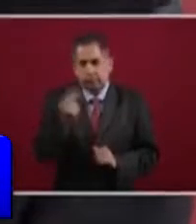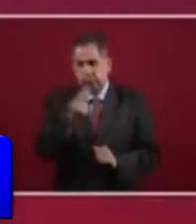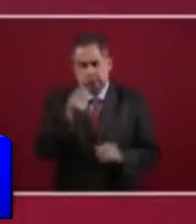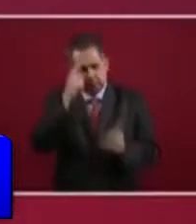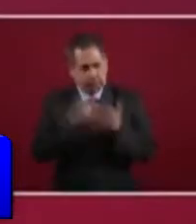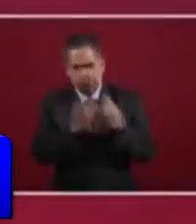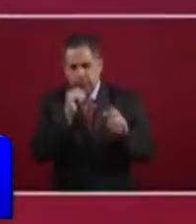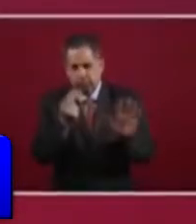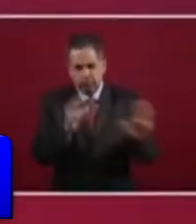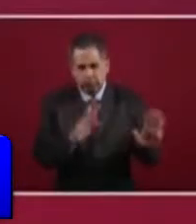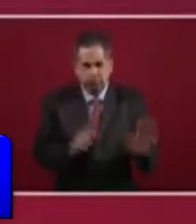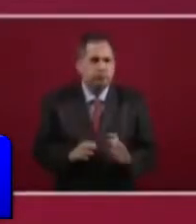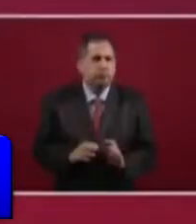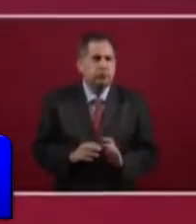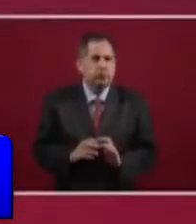Necesitamos